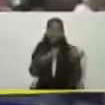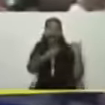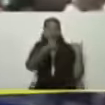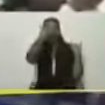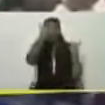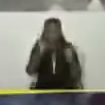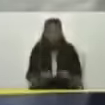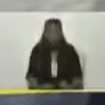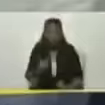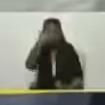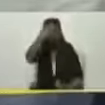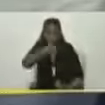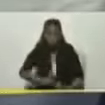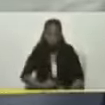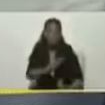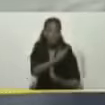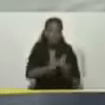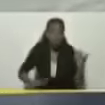cumplir.